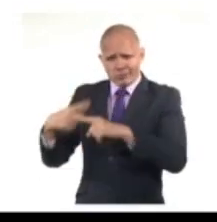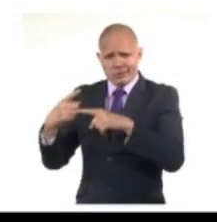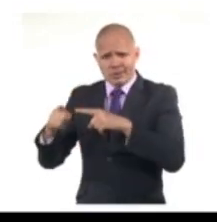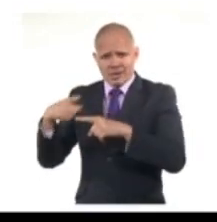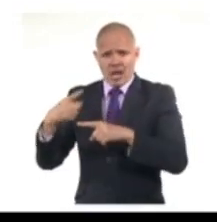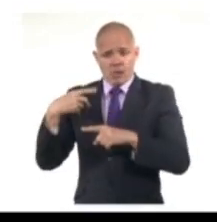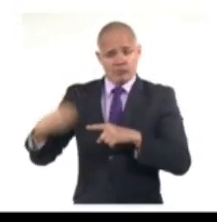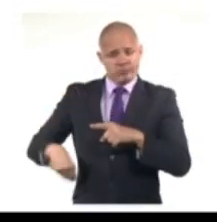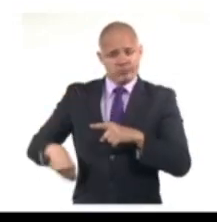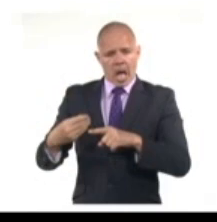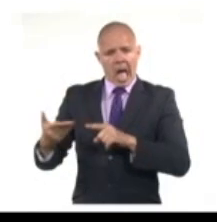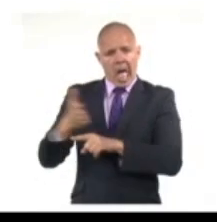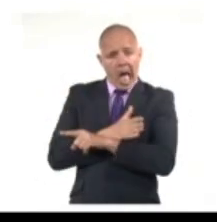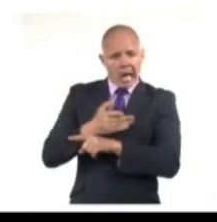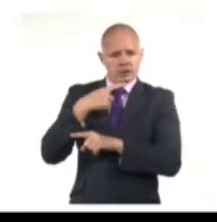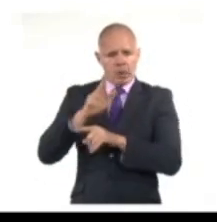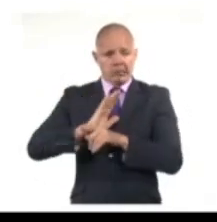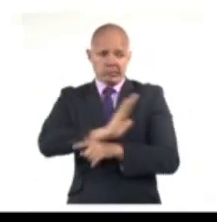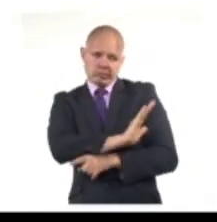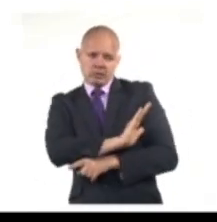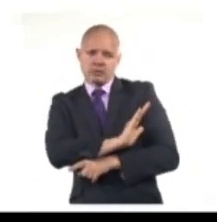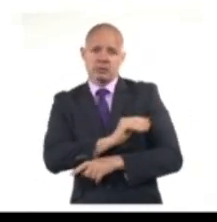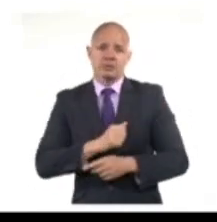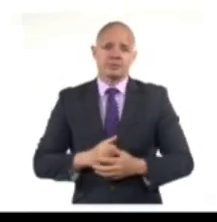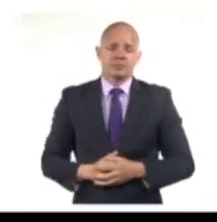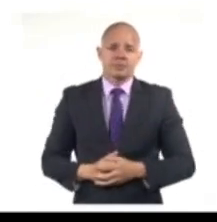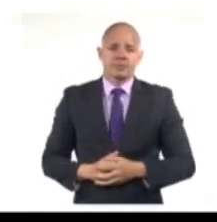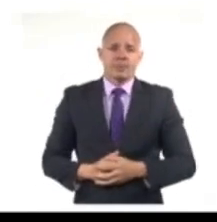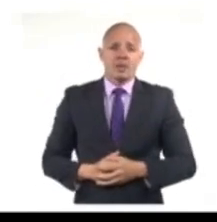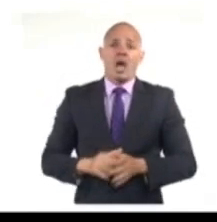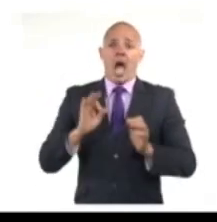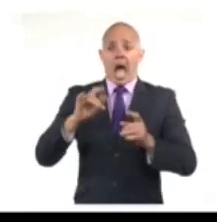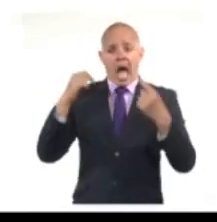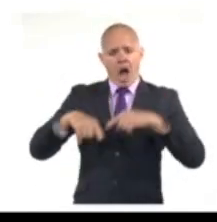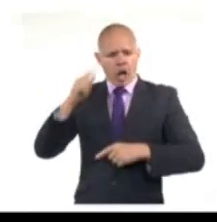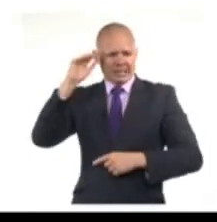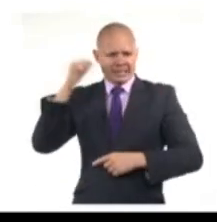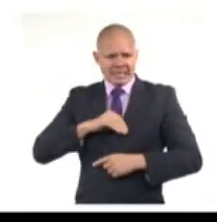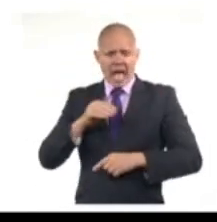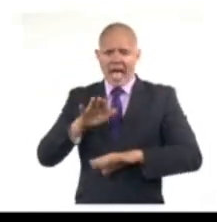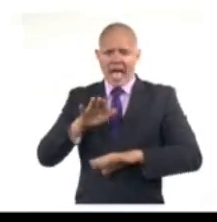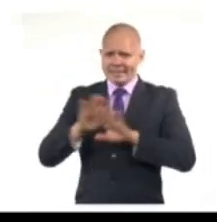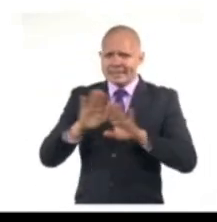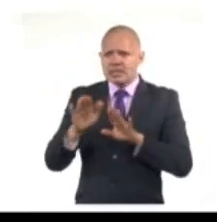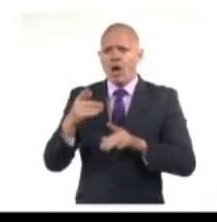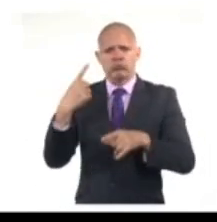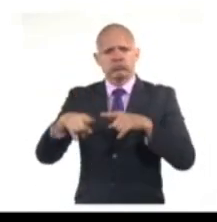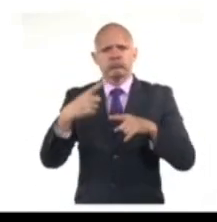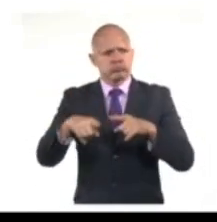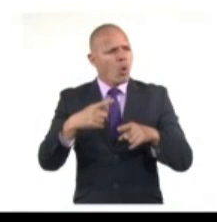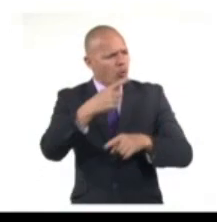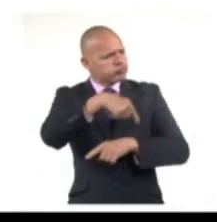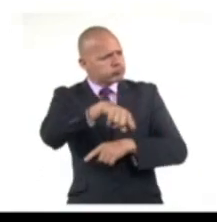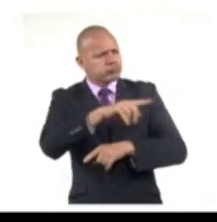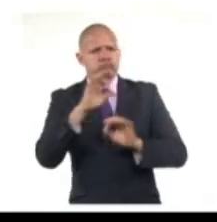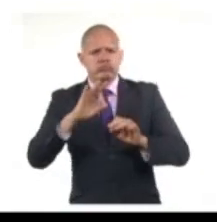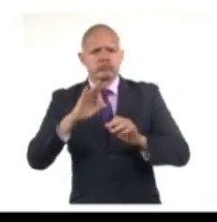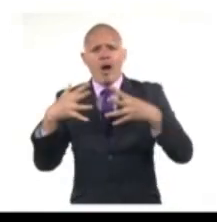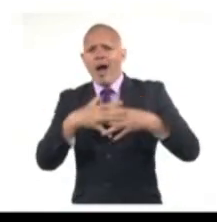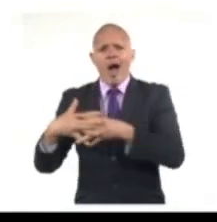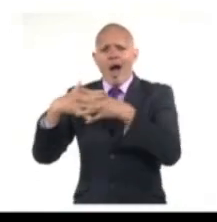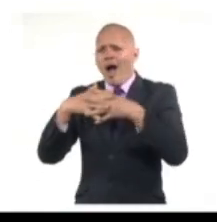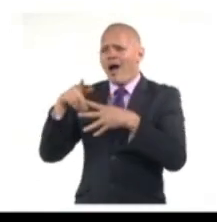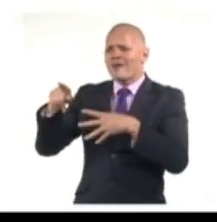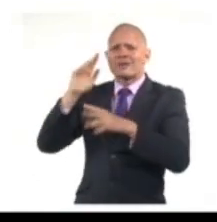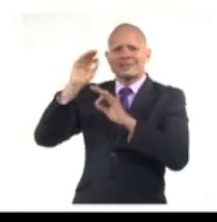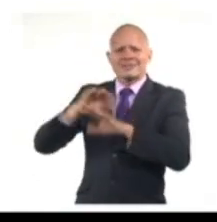provechoso para la imagen del imperialismo. Se conocen las intensas gestiones de alto nivel llevadas a cabo por los Estados Unidos con